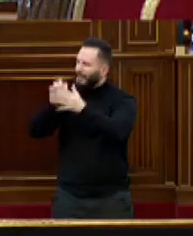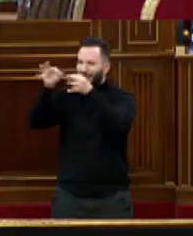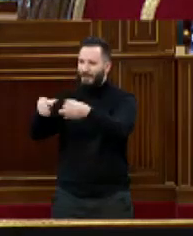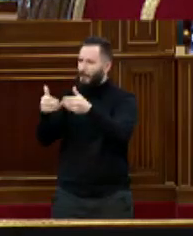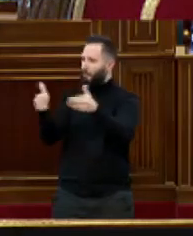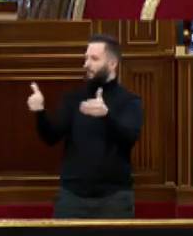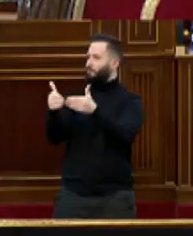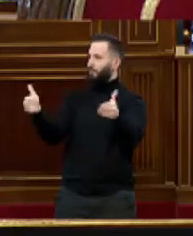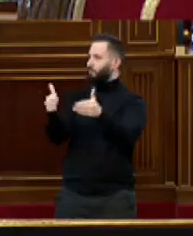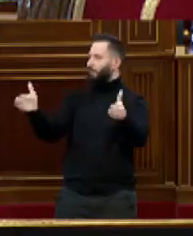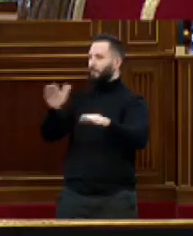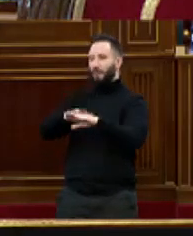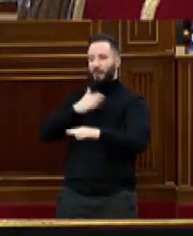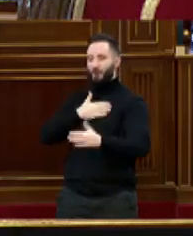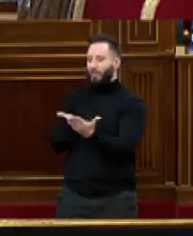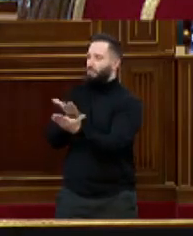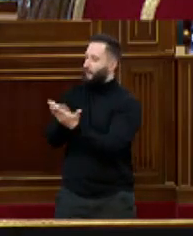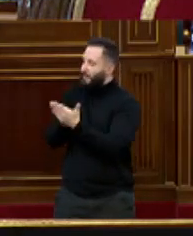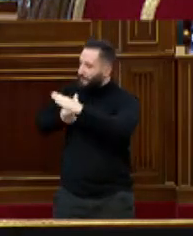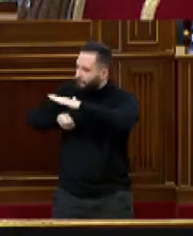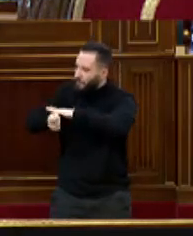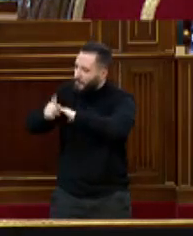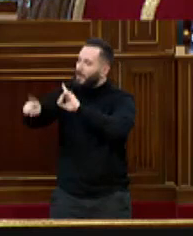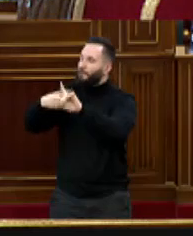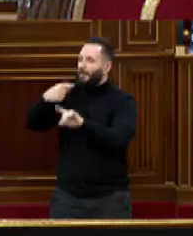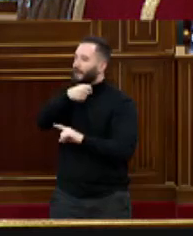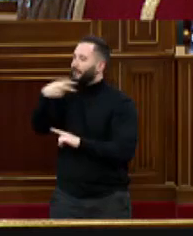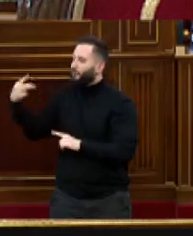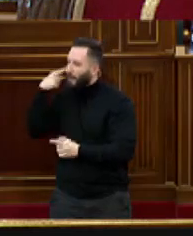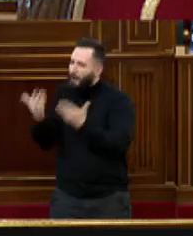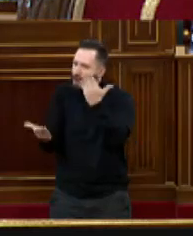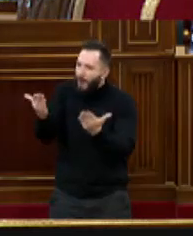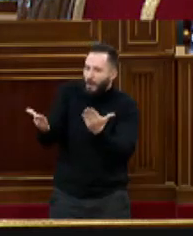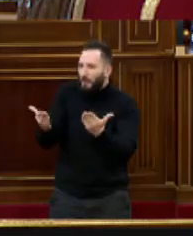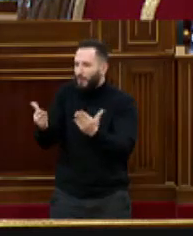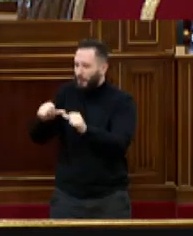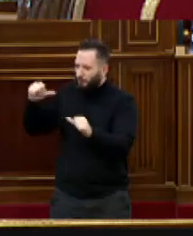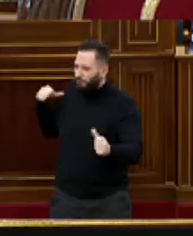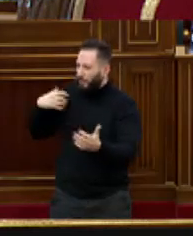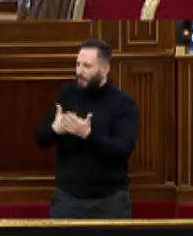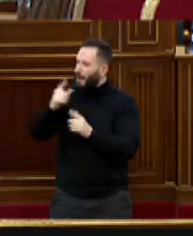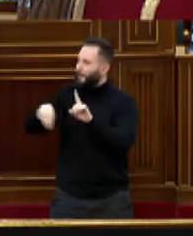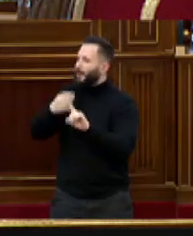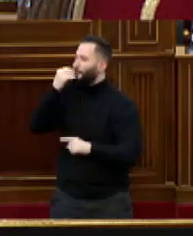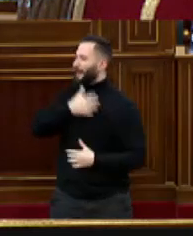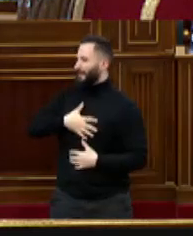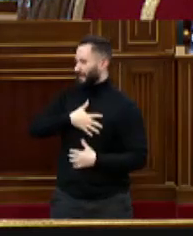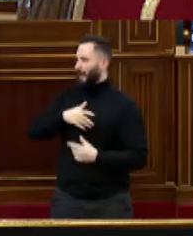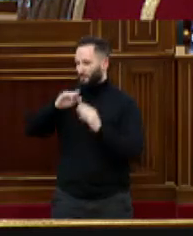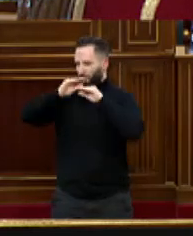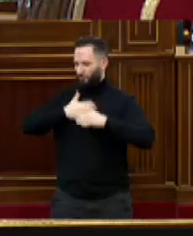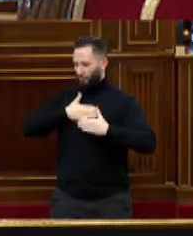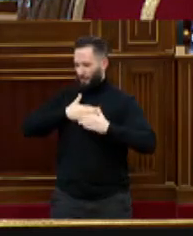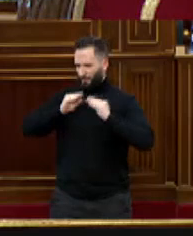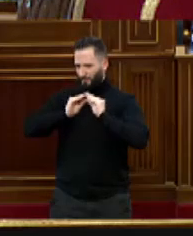abiertas Para plantear nuestras demandas y para ver resultados que avancen en nuestra inclusión derechos y bienestar Buenos